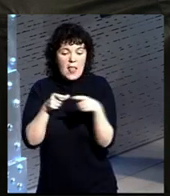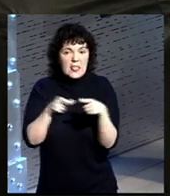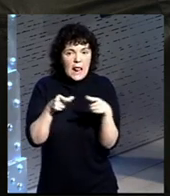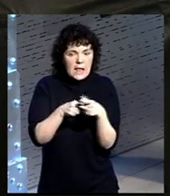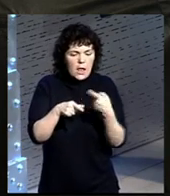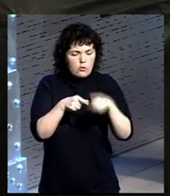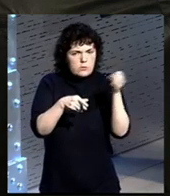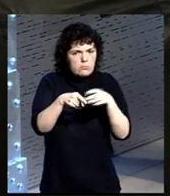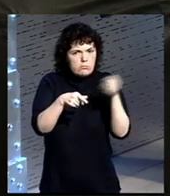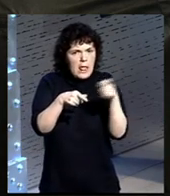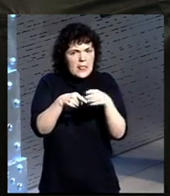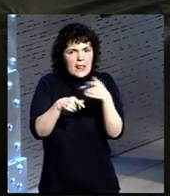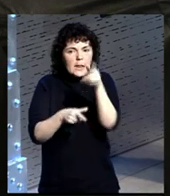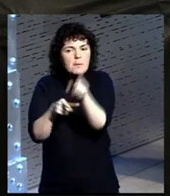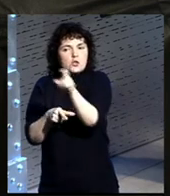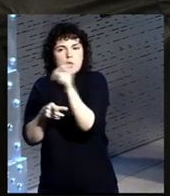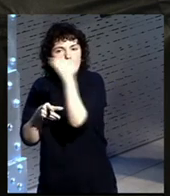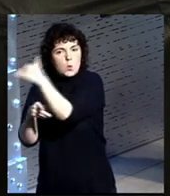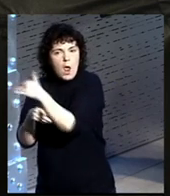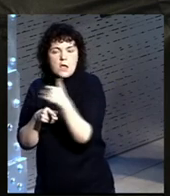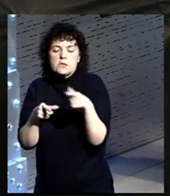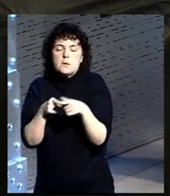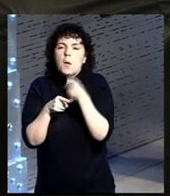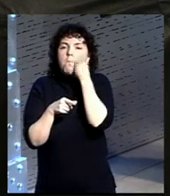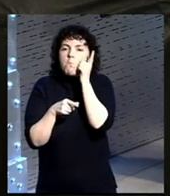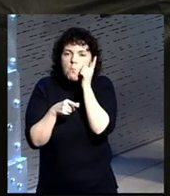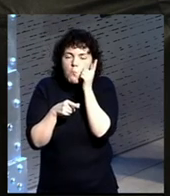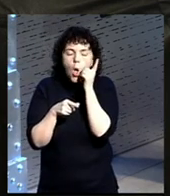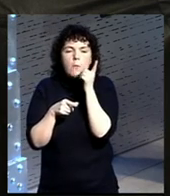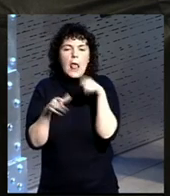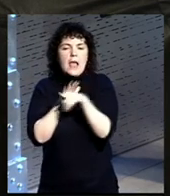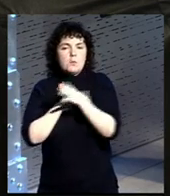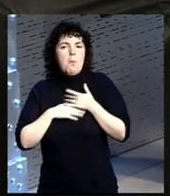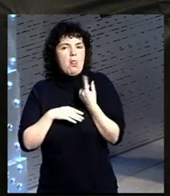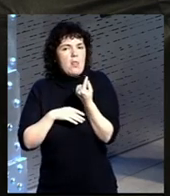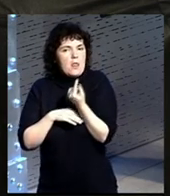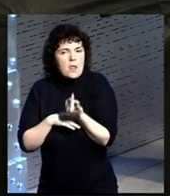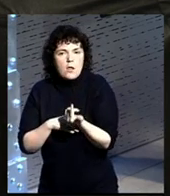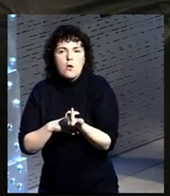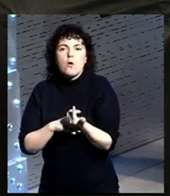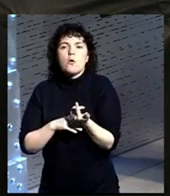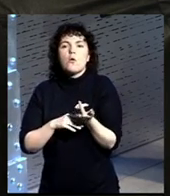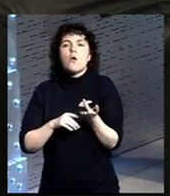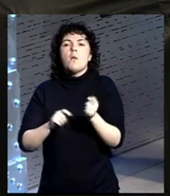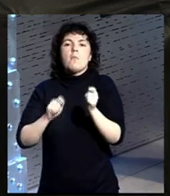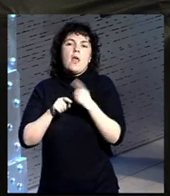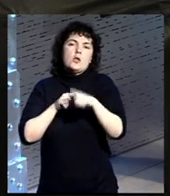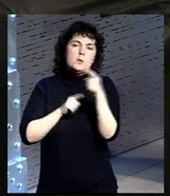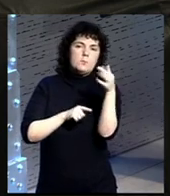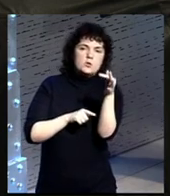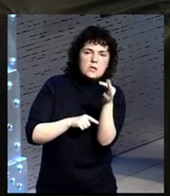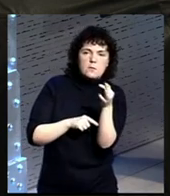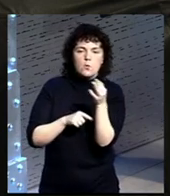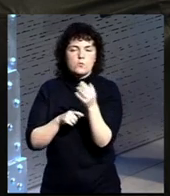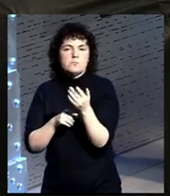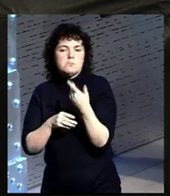todo ahí, y no hay personas de por medio. Es una aplicación móvil que te va gestionando tu propio dinero, te va introduciendo inputs positivos según qué haces,